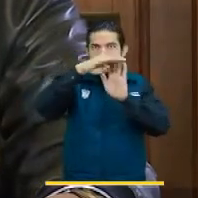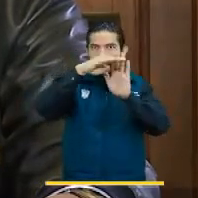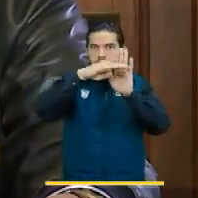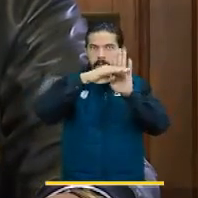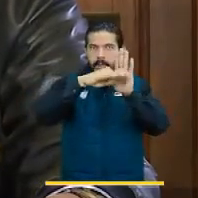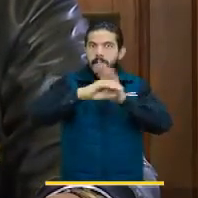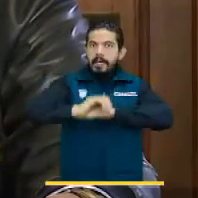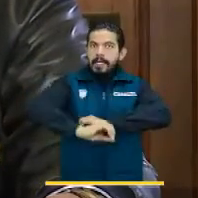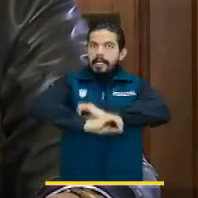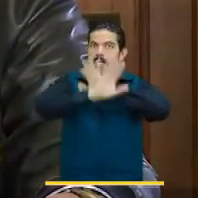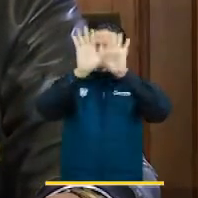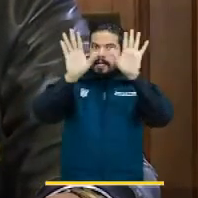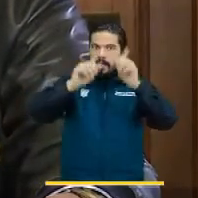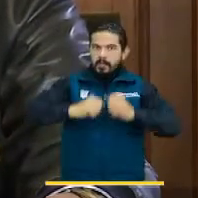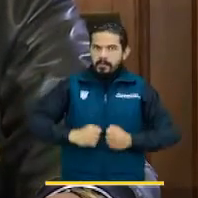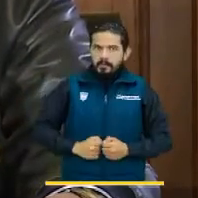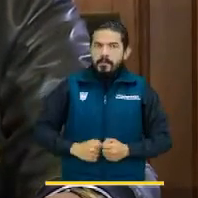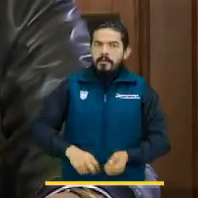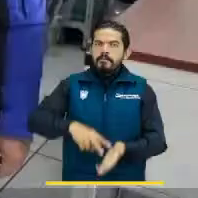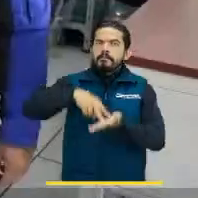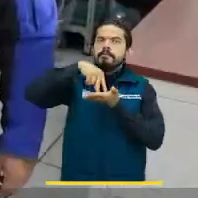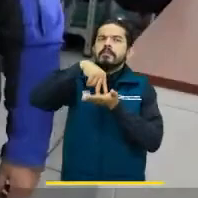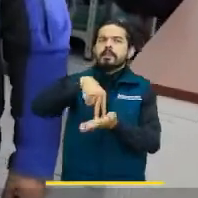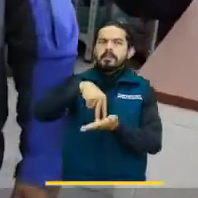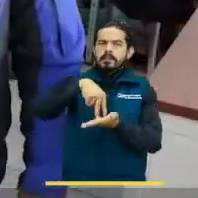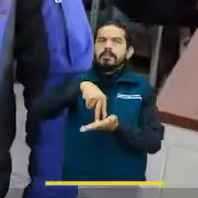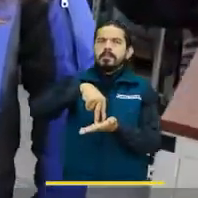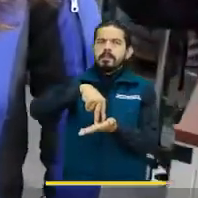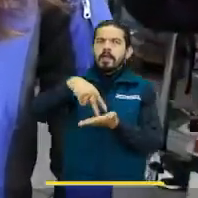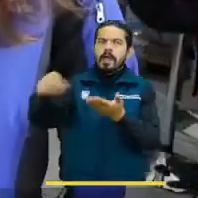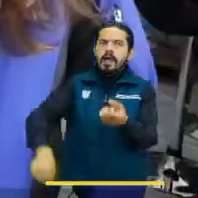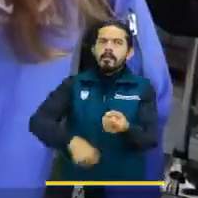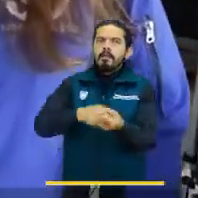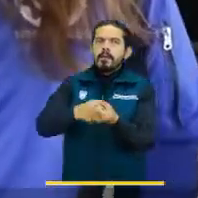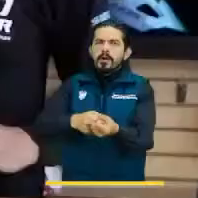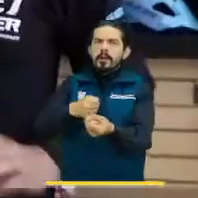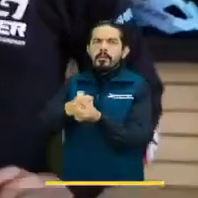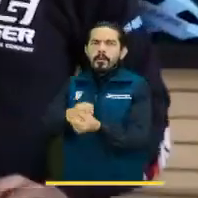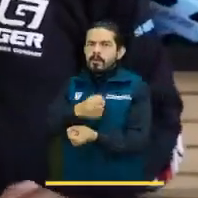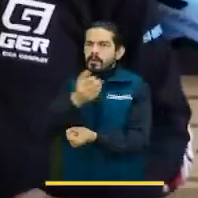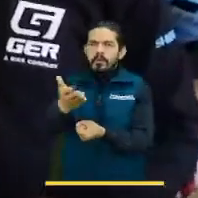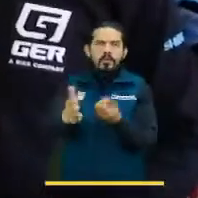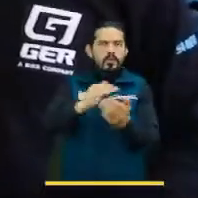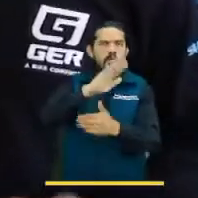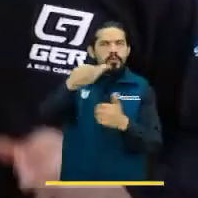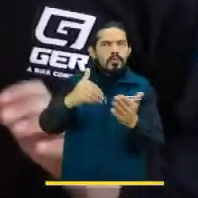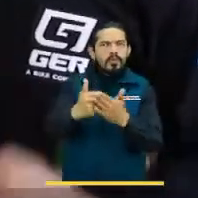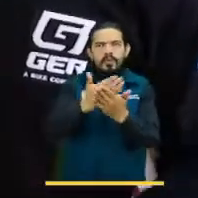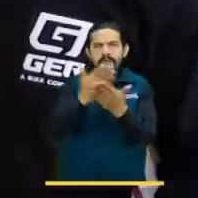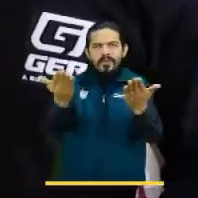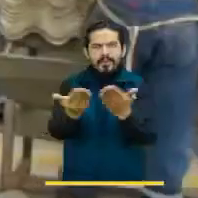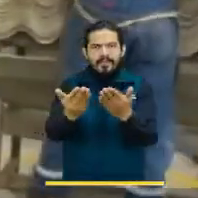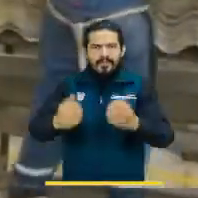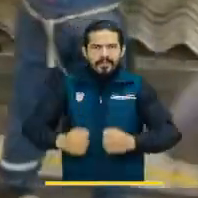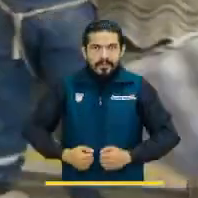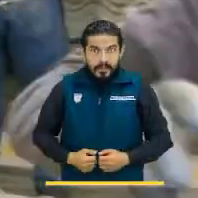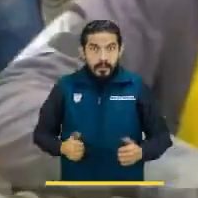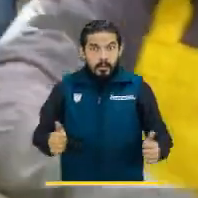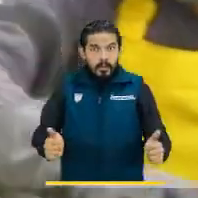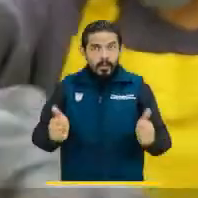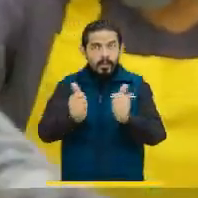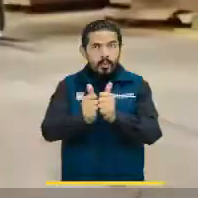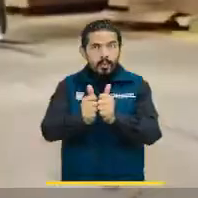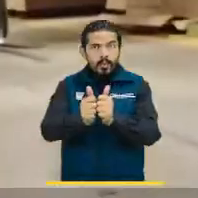claras y posturas firmes en favor de todos ustedes. Así,